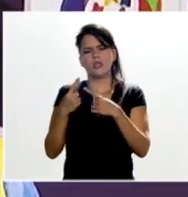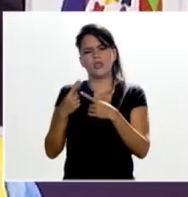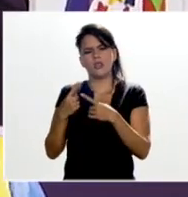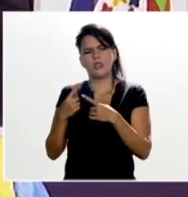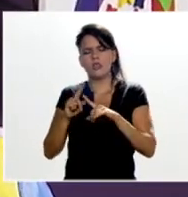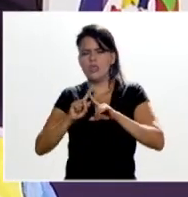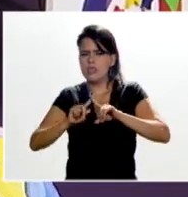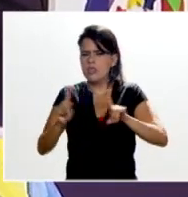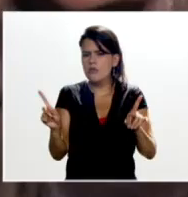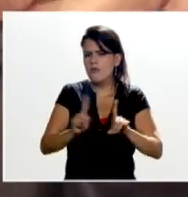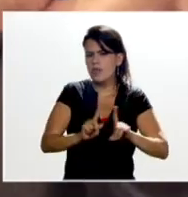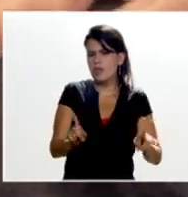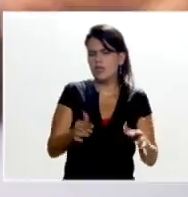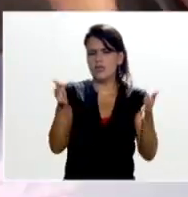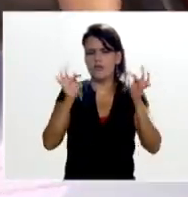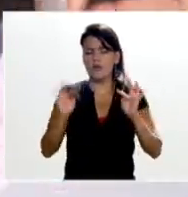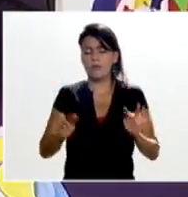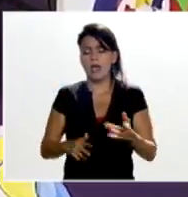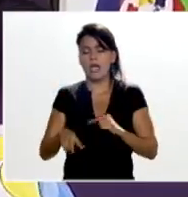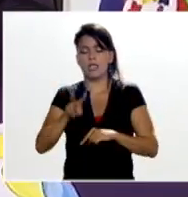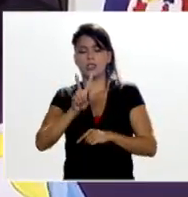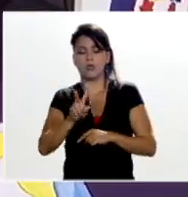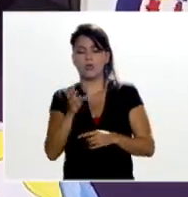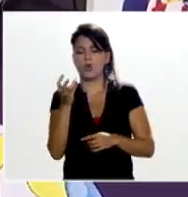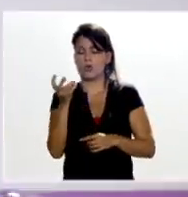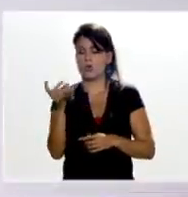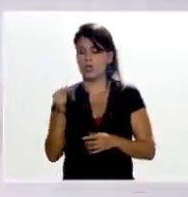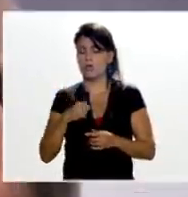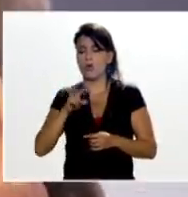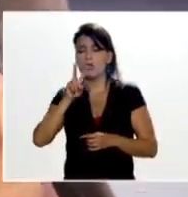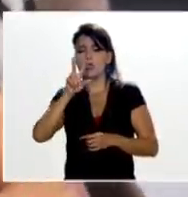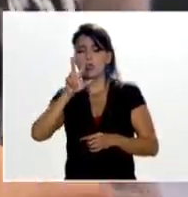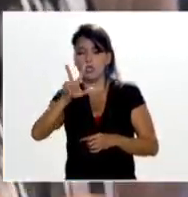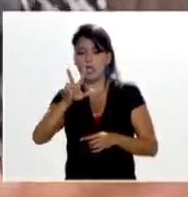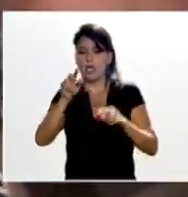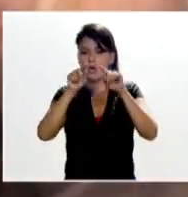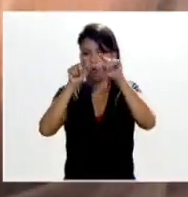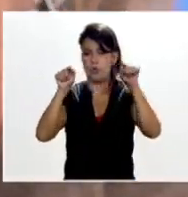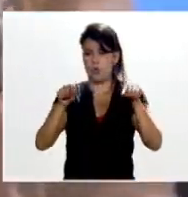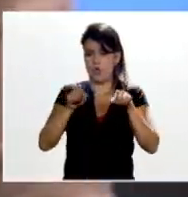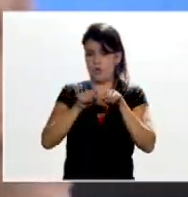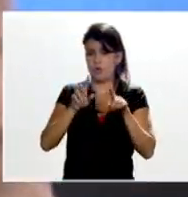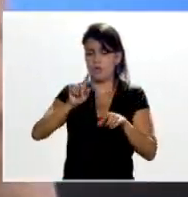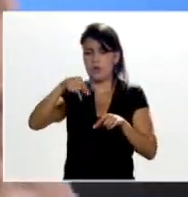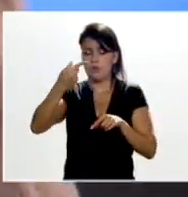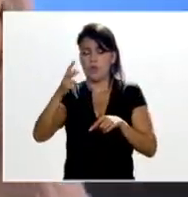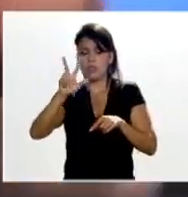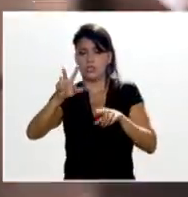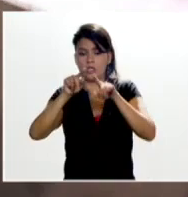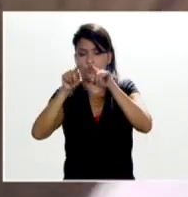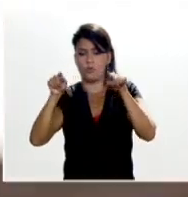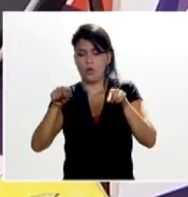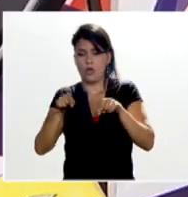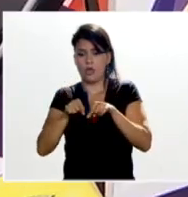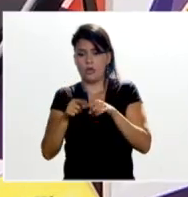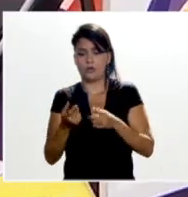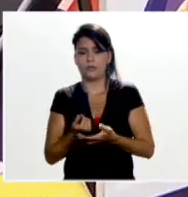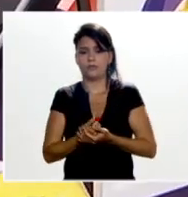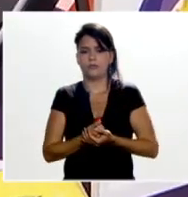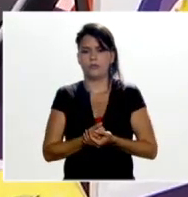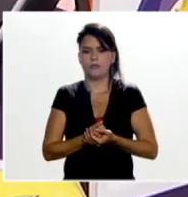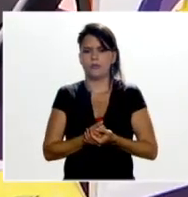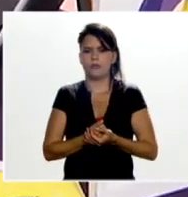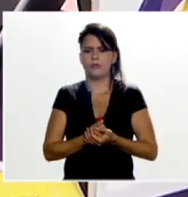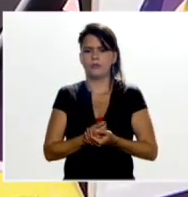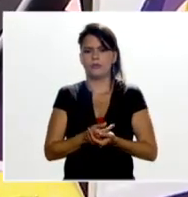el segundo contamos 3 cuadros y a partir del tercer cuadro vamos a